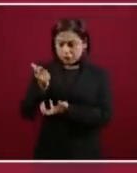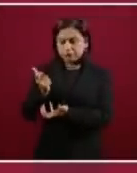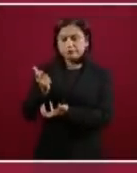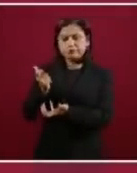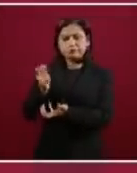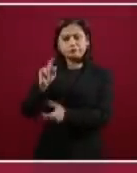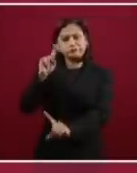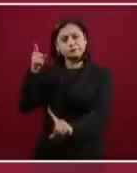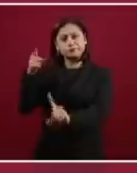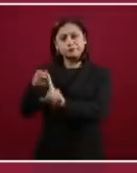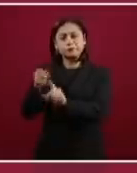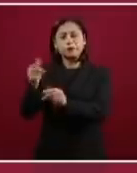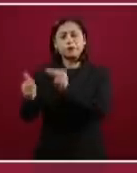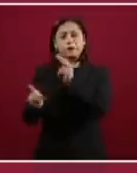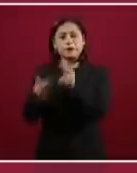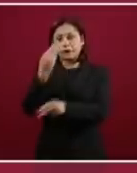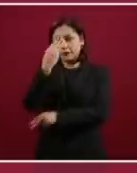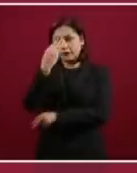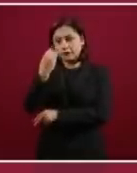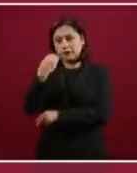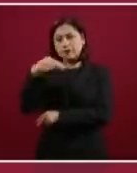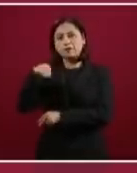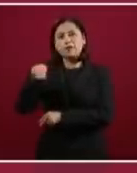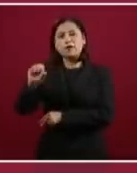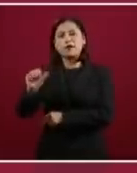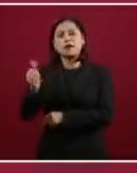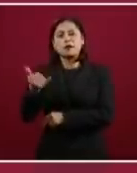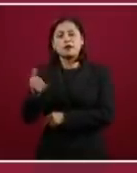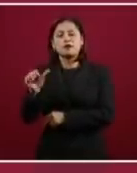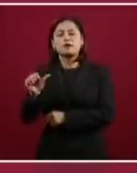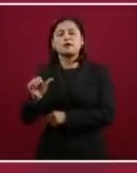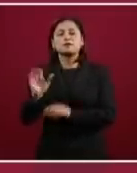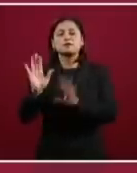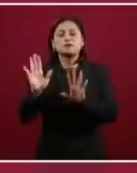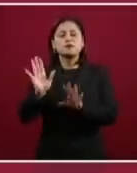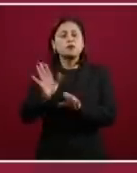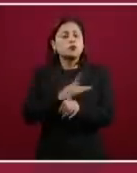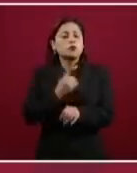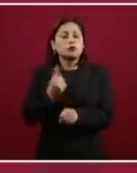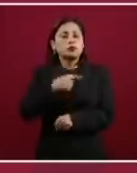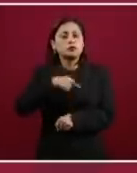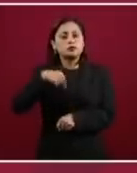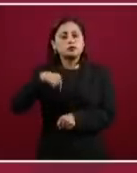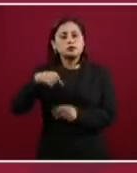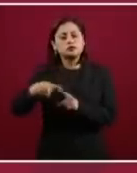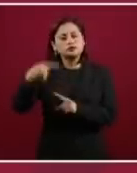Calculamos que en promedio en los 5 años